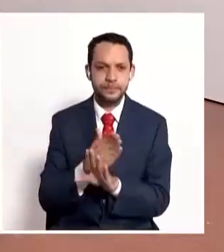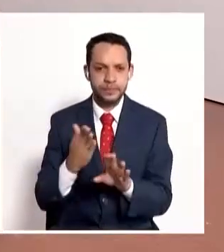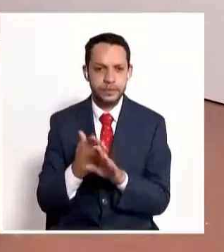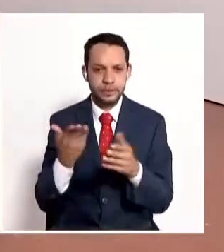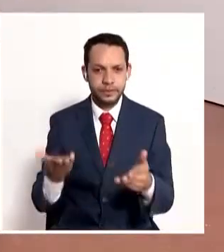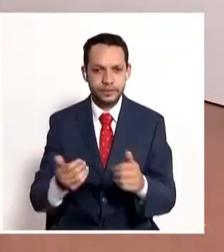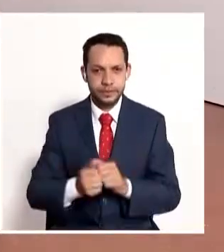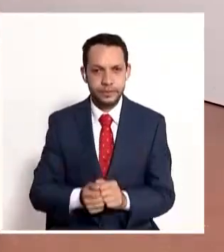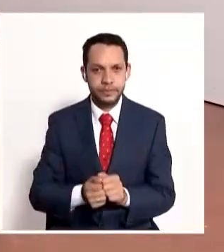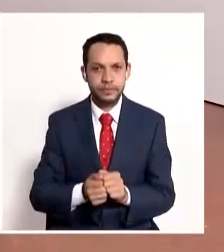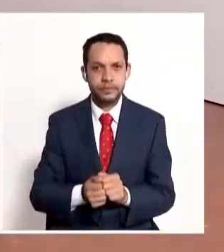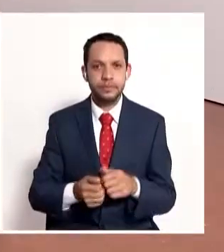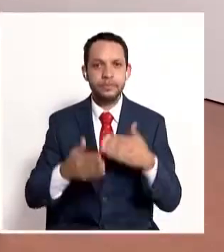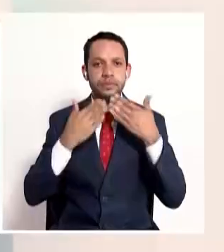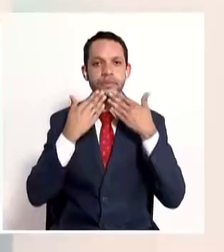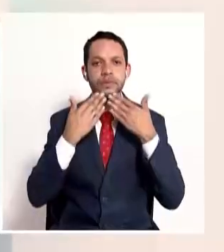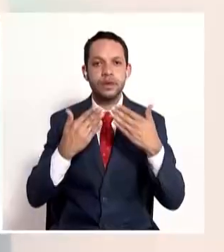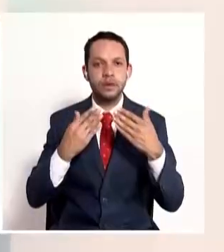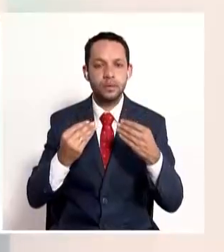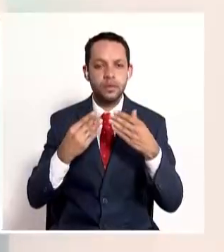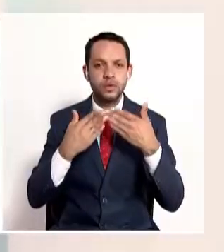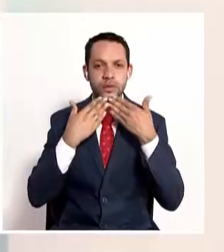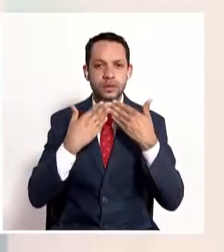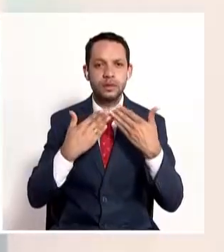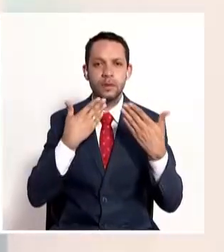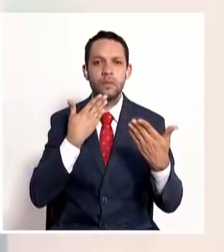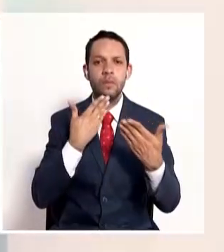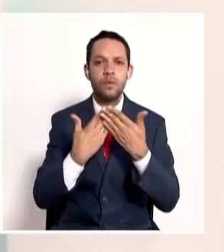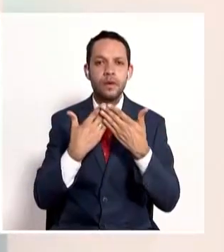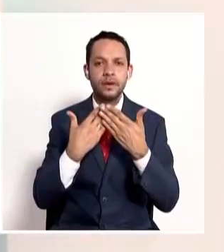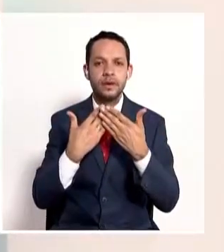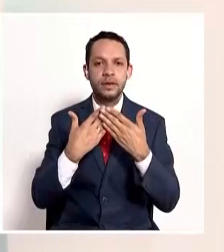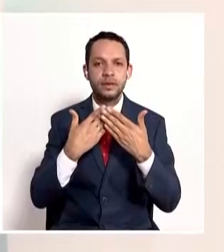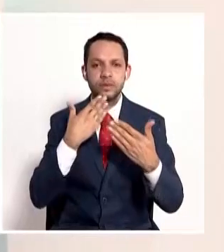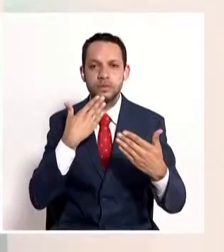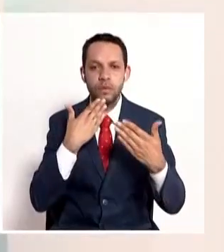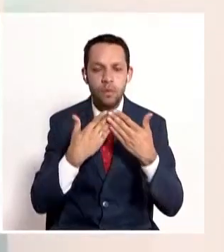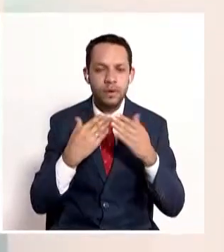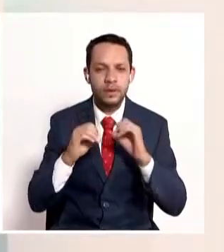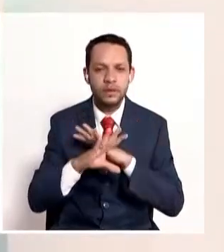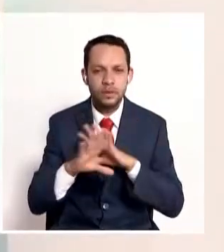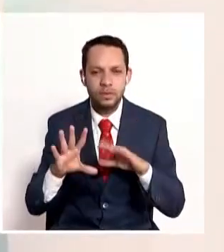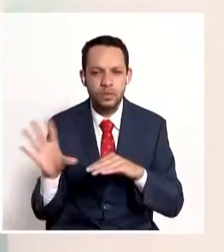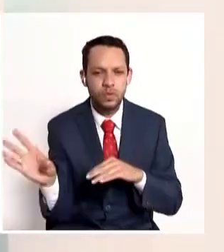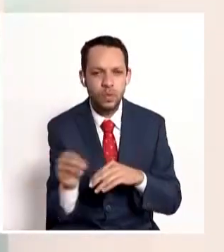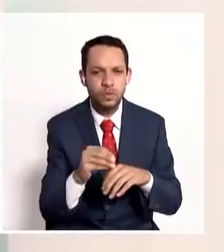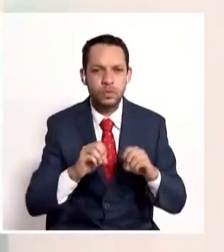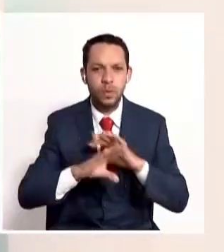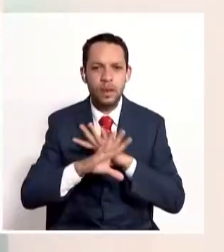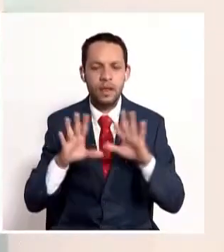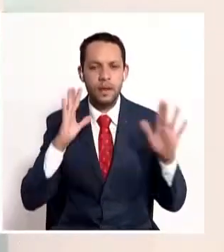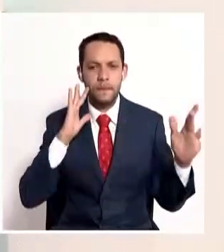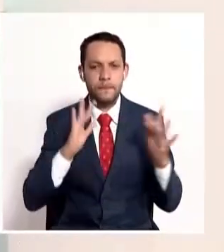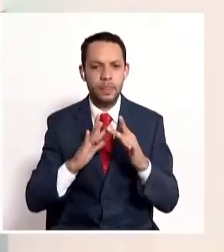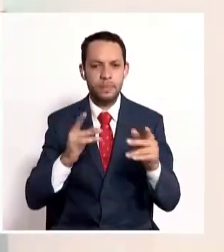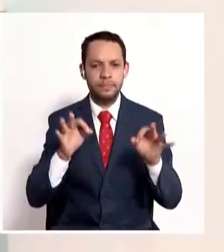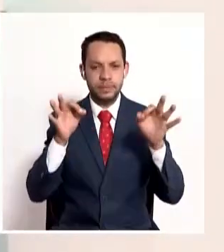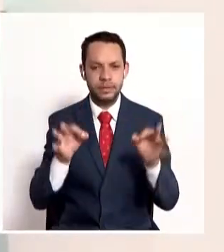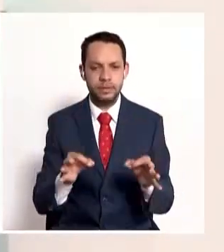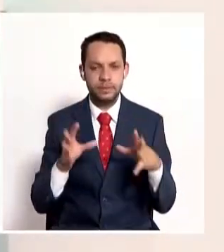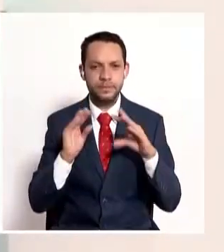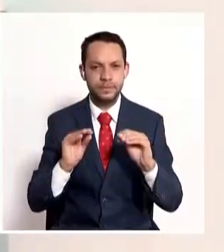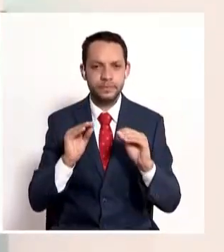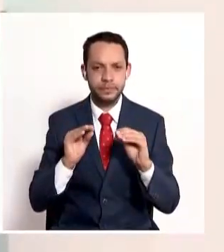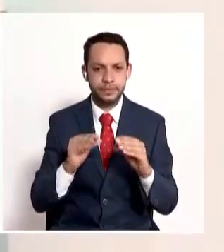muchísimas gracias doctor y muy buenas noches a todas las personas y si hay hay que entender como decía el doctor jorge